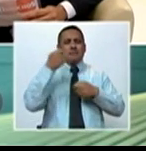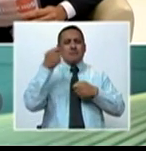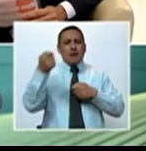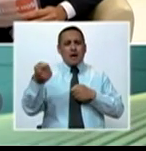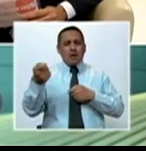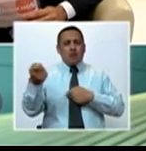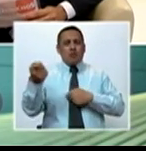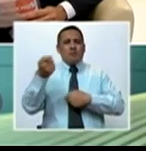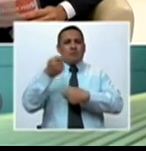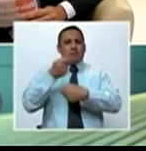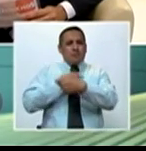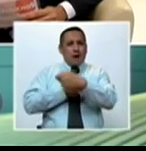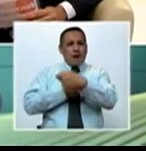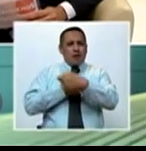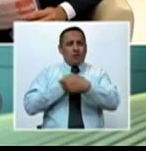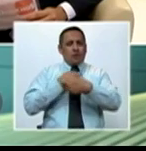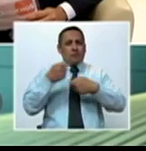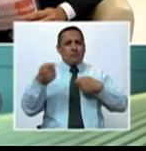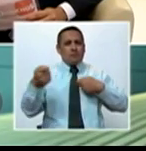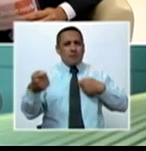honorarios.